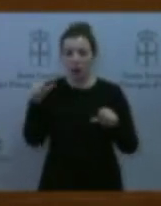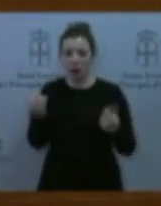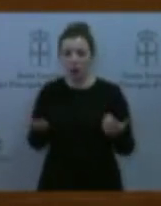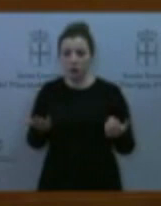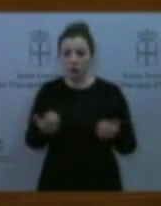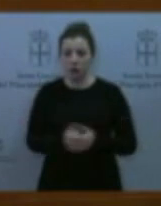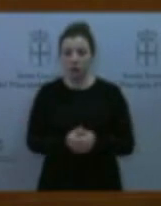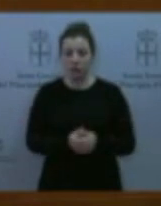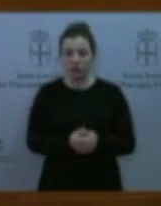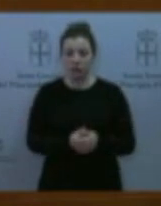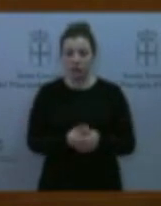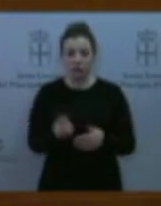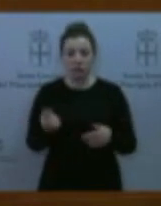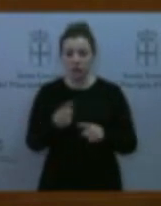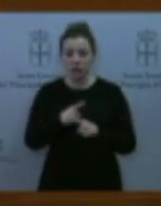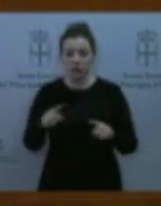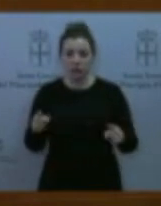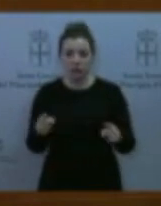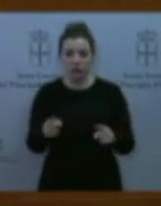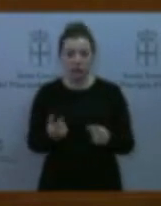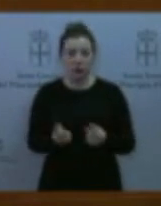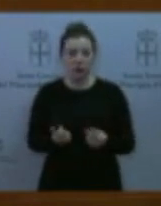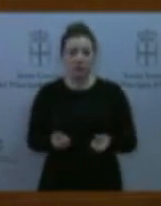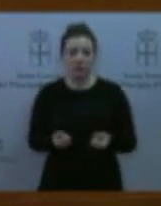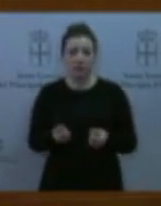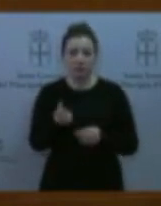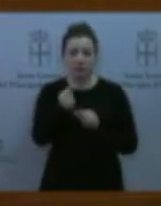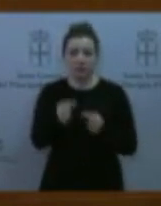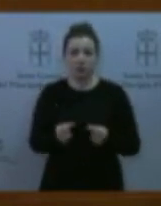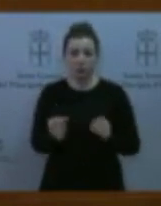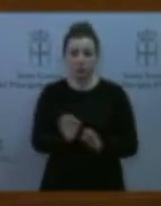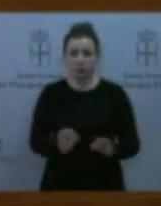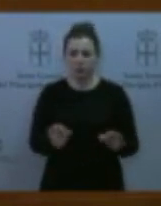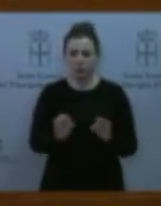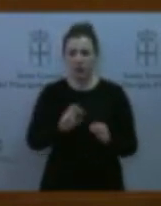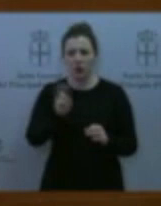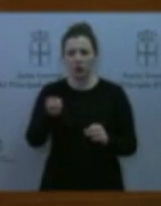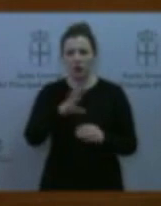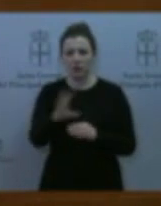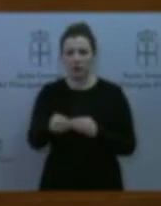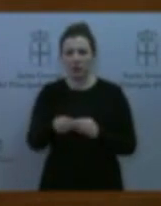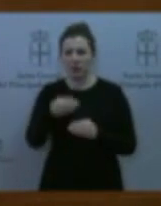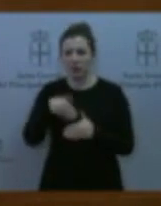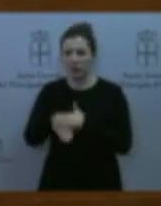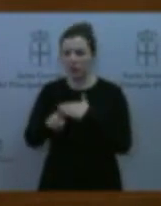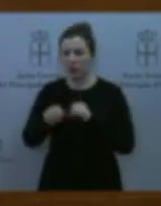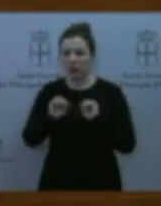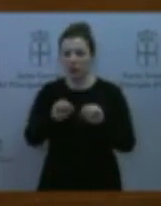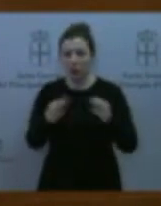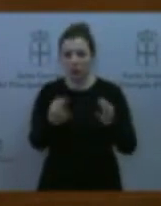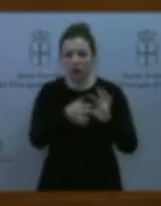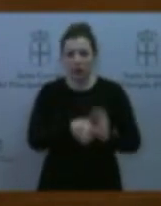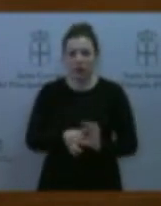pala. Las otras enmiendas reservadas, que también fueron rechazadas, tienen que ver con la trama del robo de bebés,